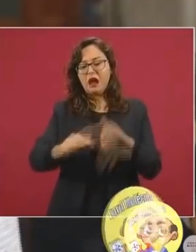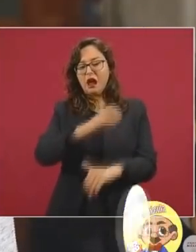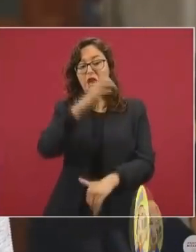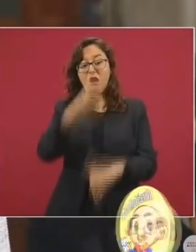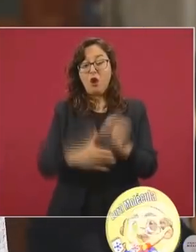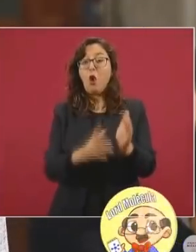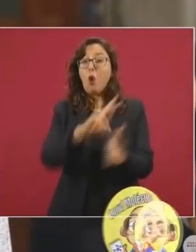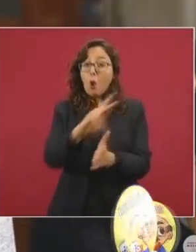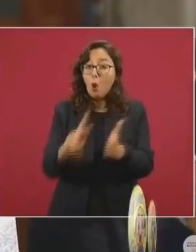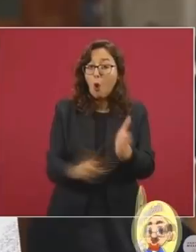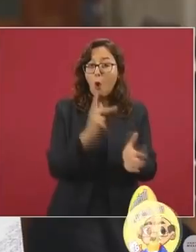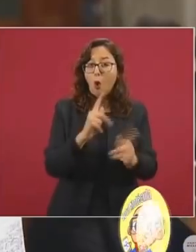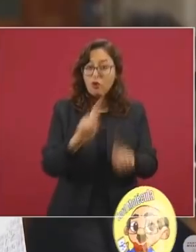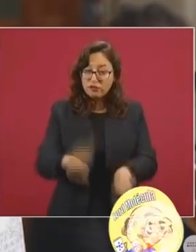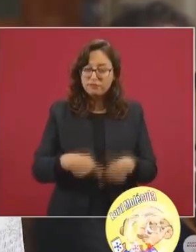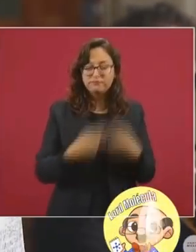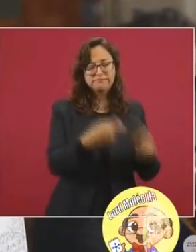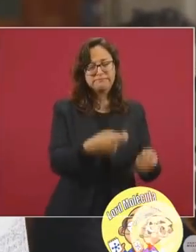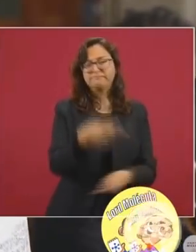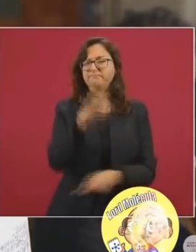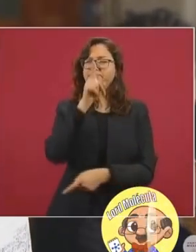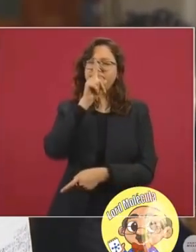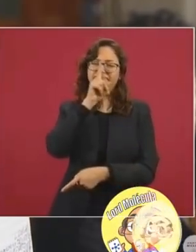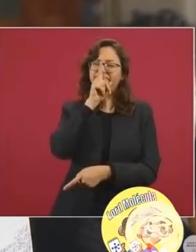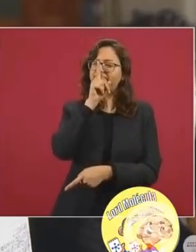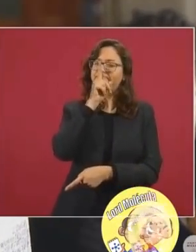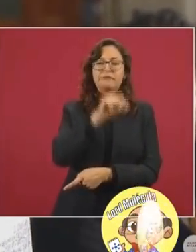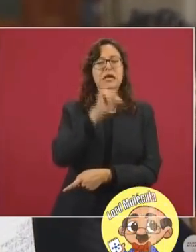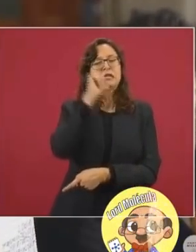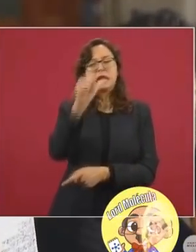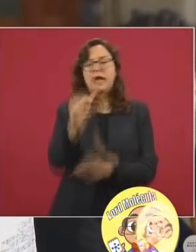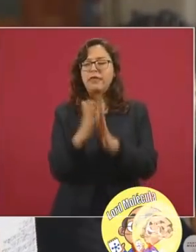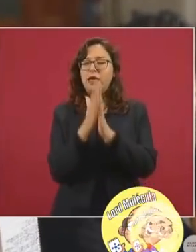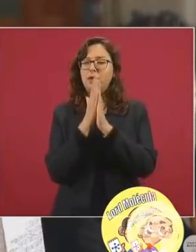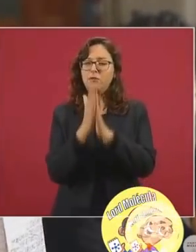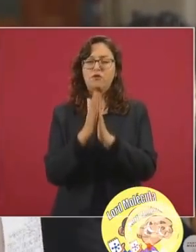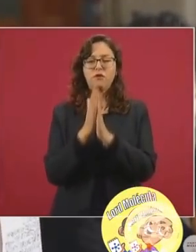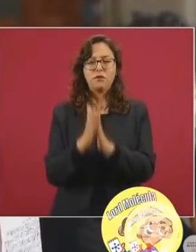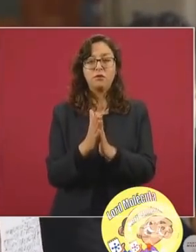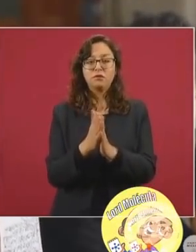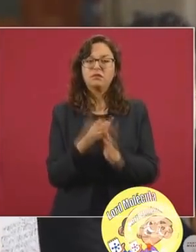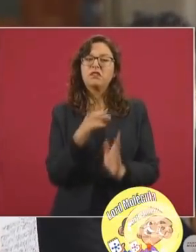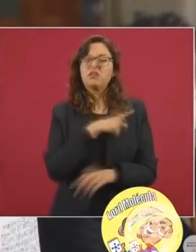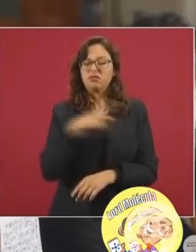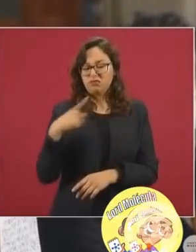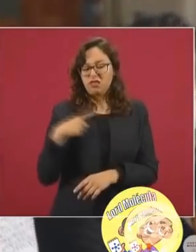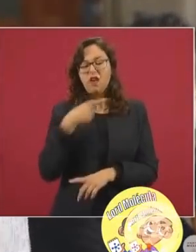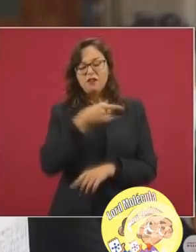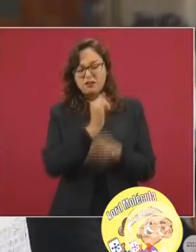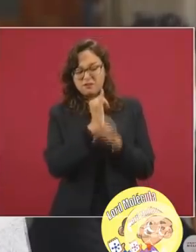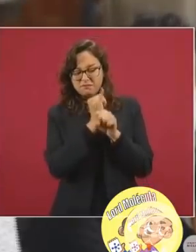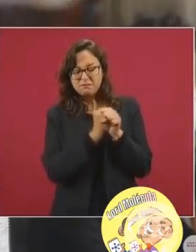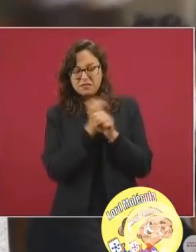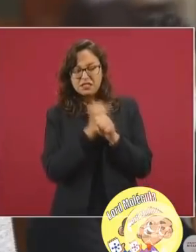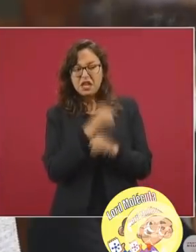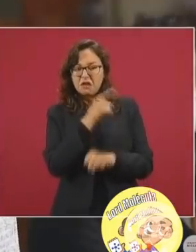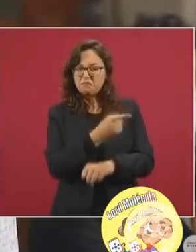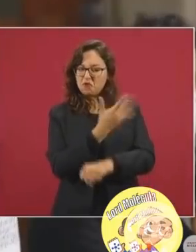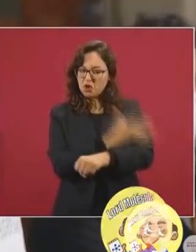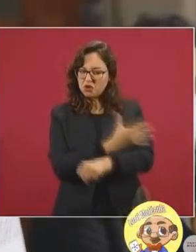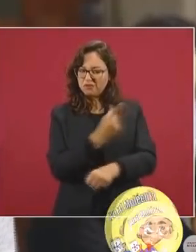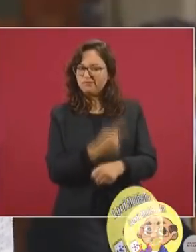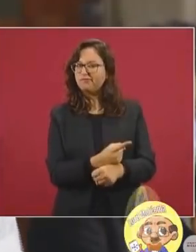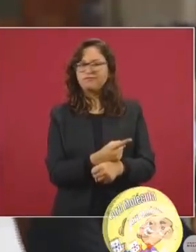intereses, los grandes comentaristas, las vacas sagradas de ese periodismo, día con